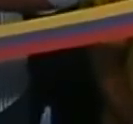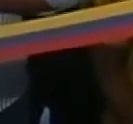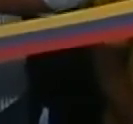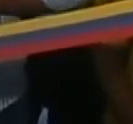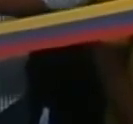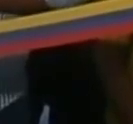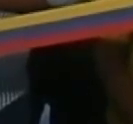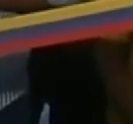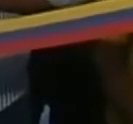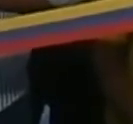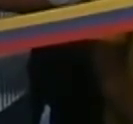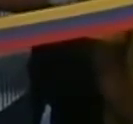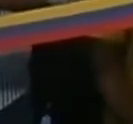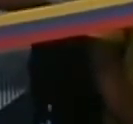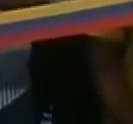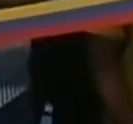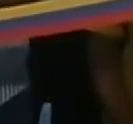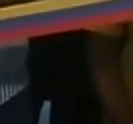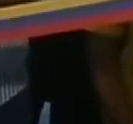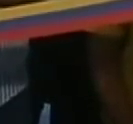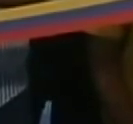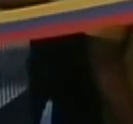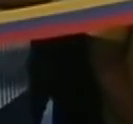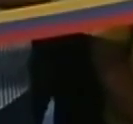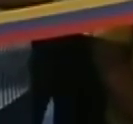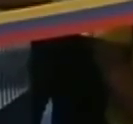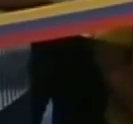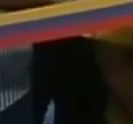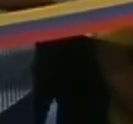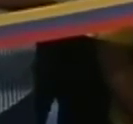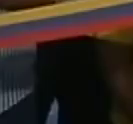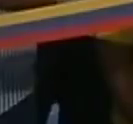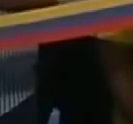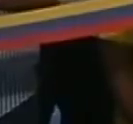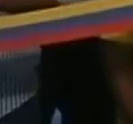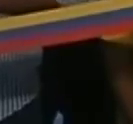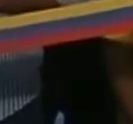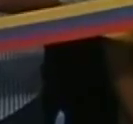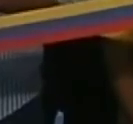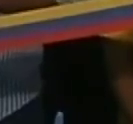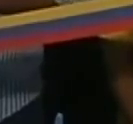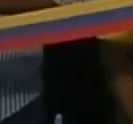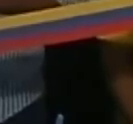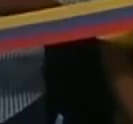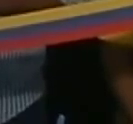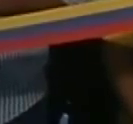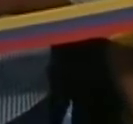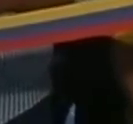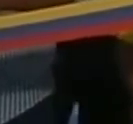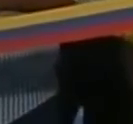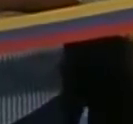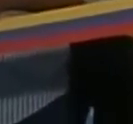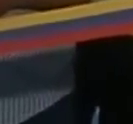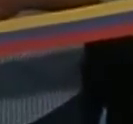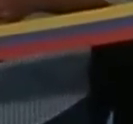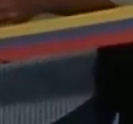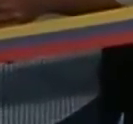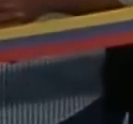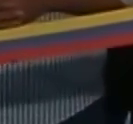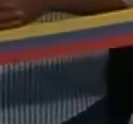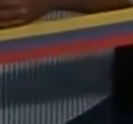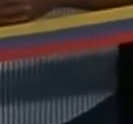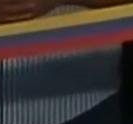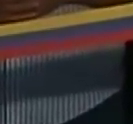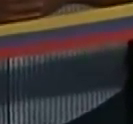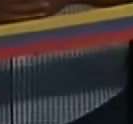lo que es el plan de la soberanía tecnológica en Venezuela. En compañía de nuestro gobernador Héctor Rodríguez, en compañía de los estudiantes de la